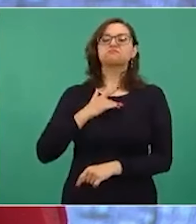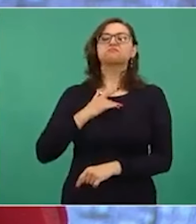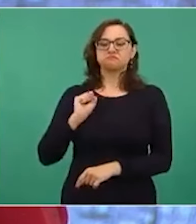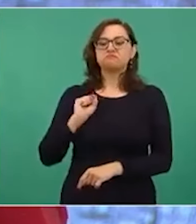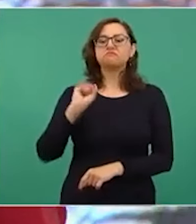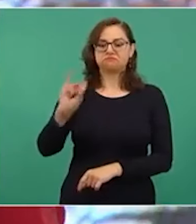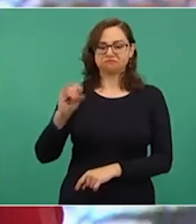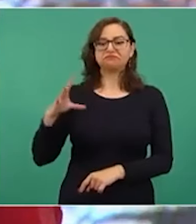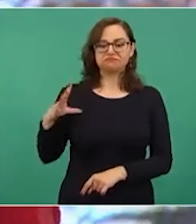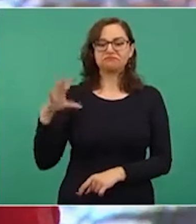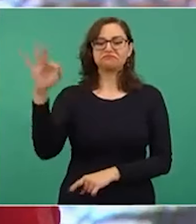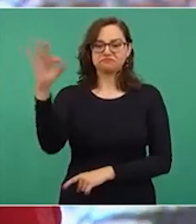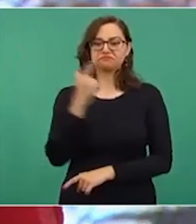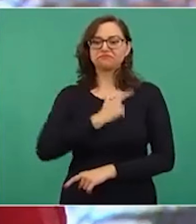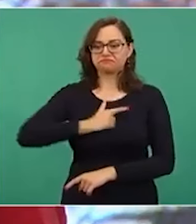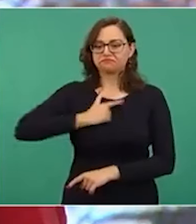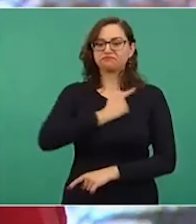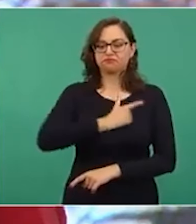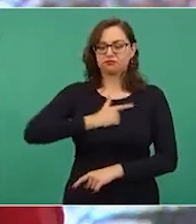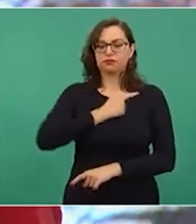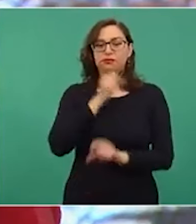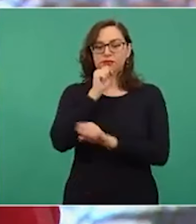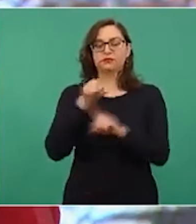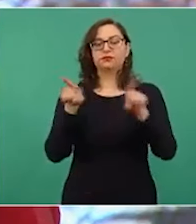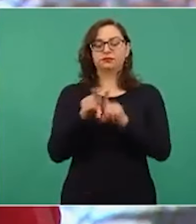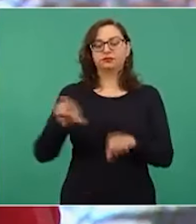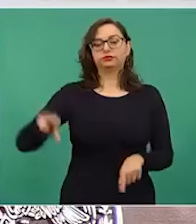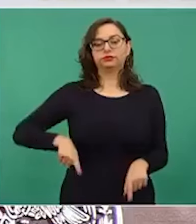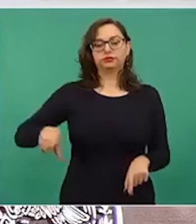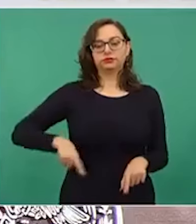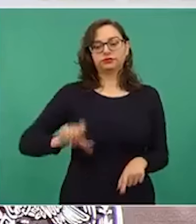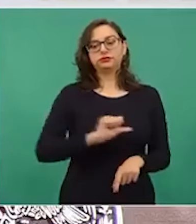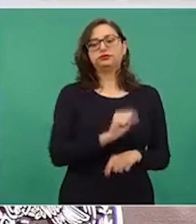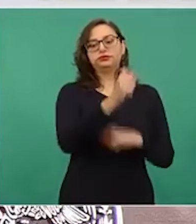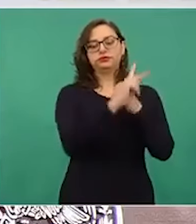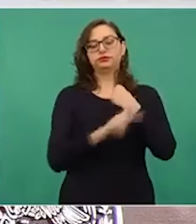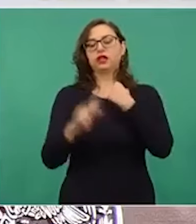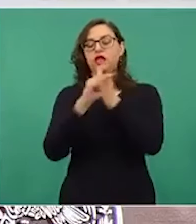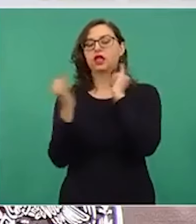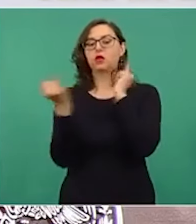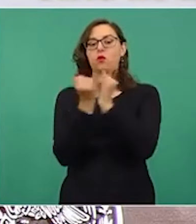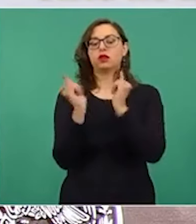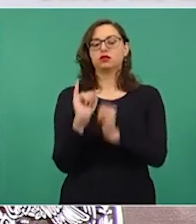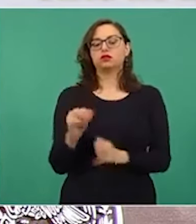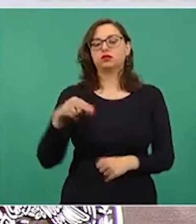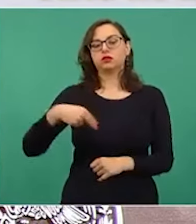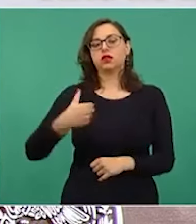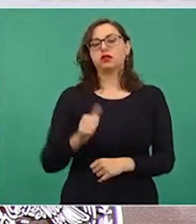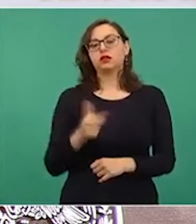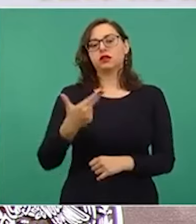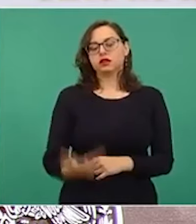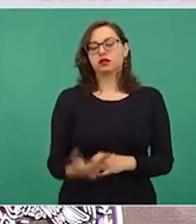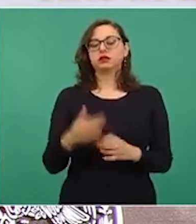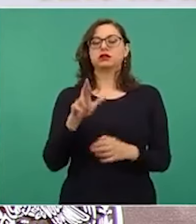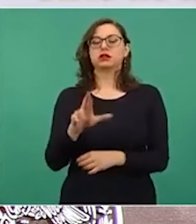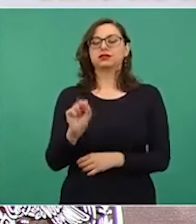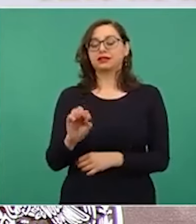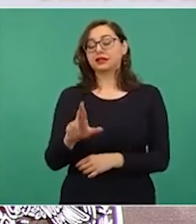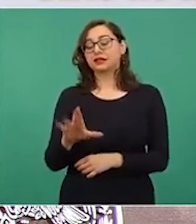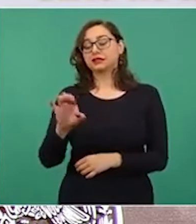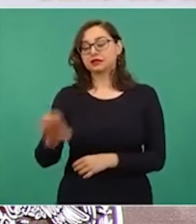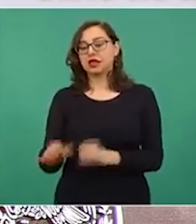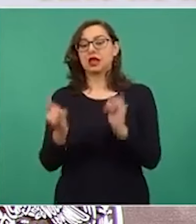extranjeros, así como de los equipos del Instituto Nacional de Antropología e Historia, de Relaciones Exteriores, de Memoria